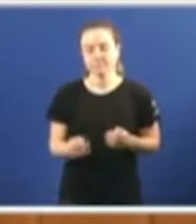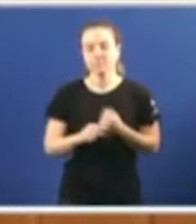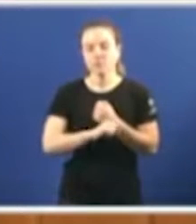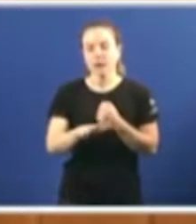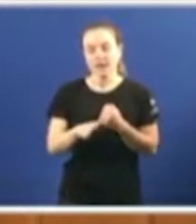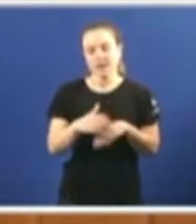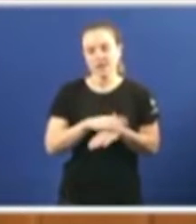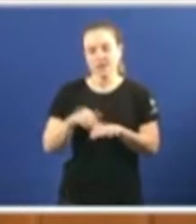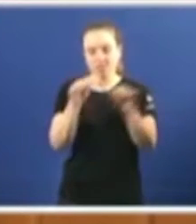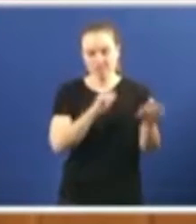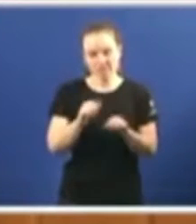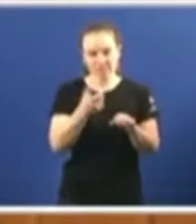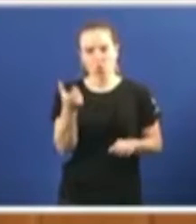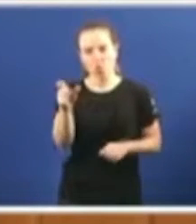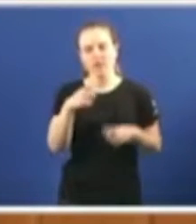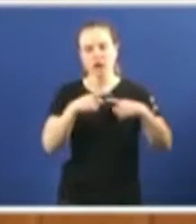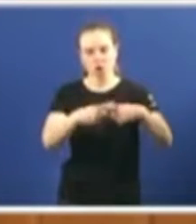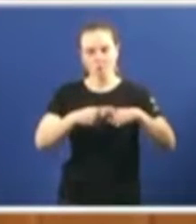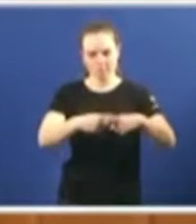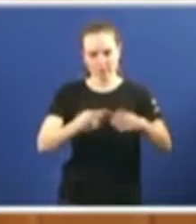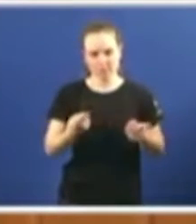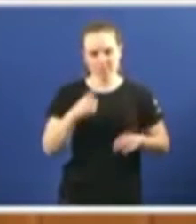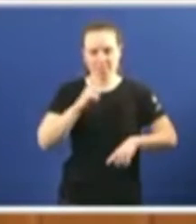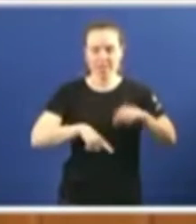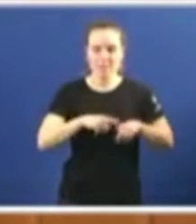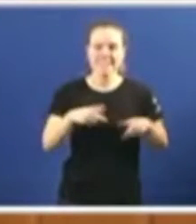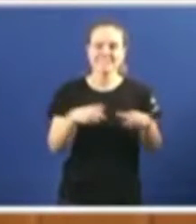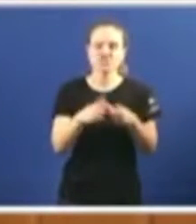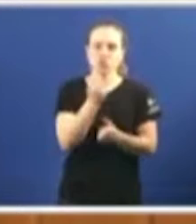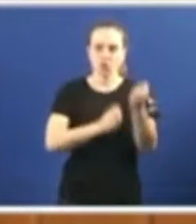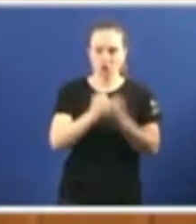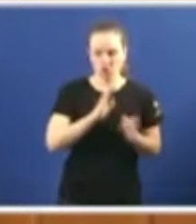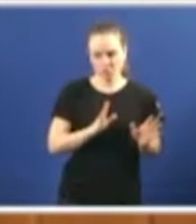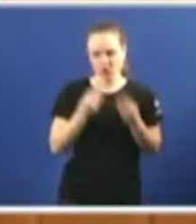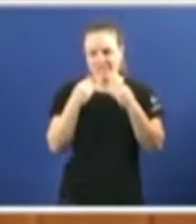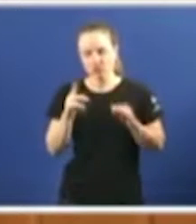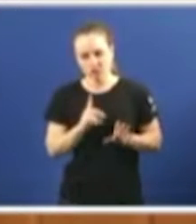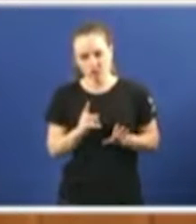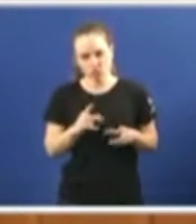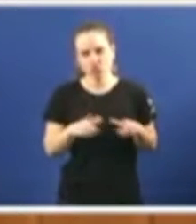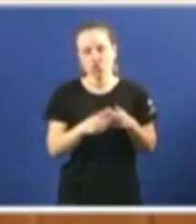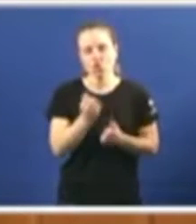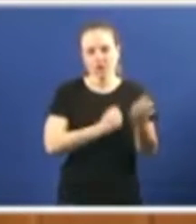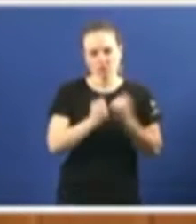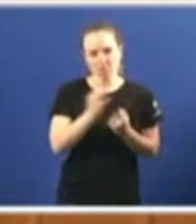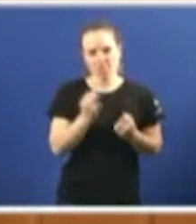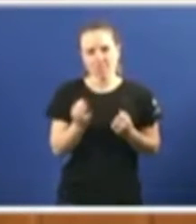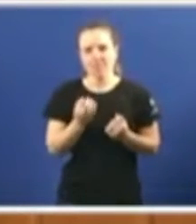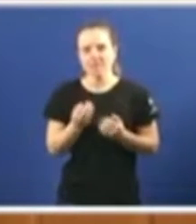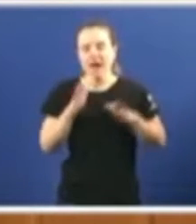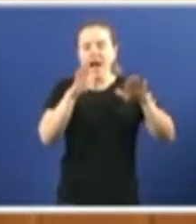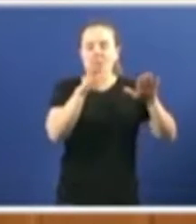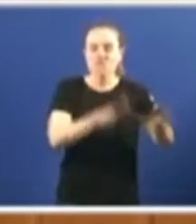de cuota que debe responder a criterios socioeconómicos, non en base aos históricos, e favorecer máis a cota que máis